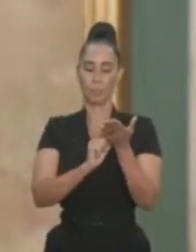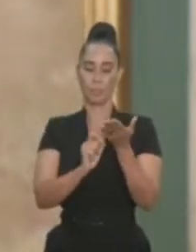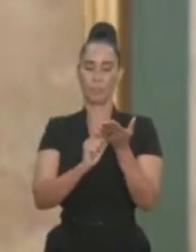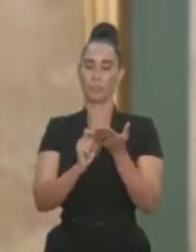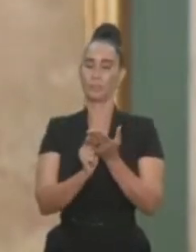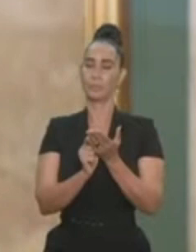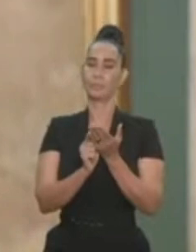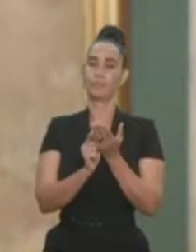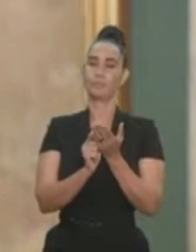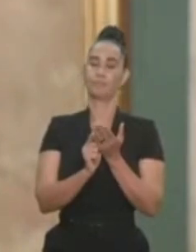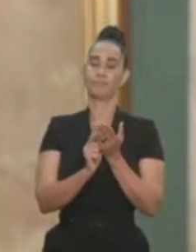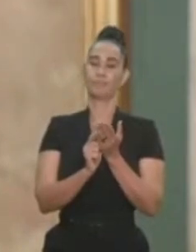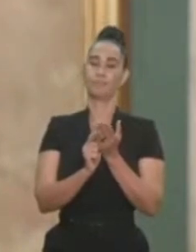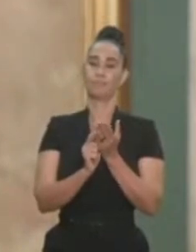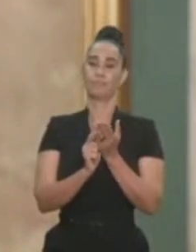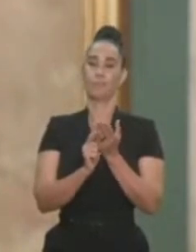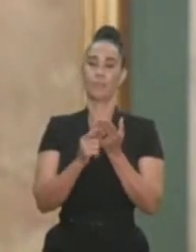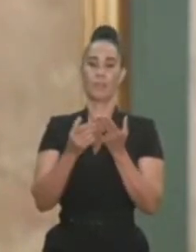y